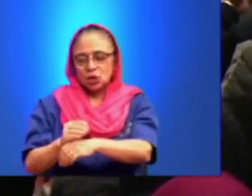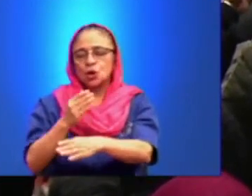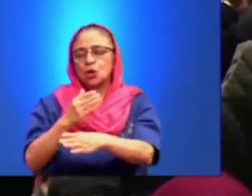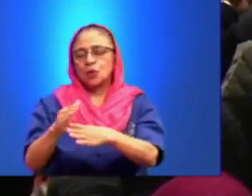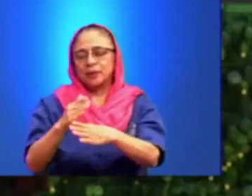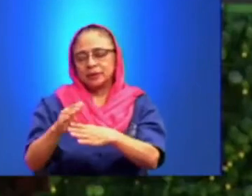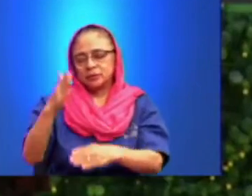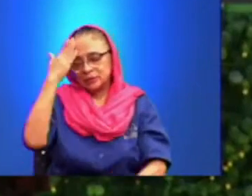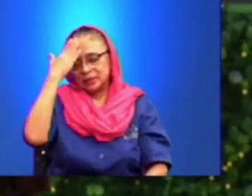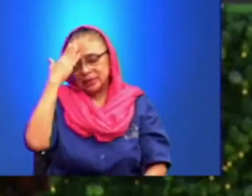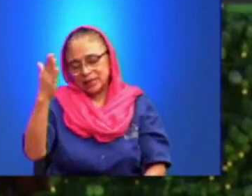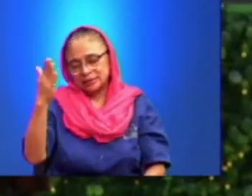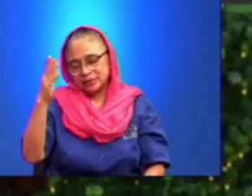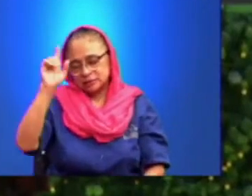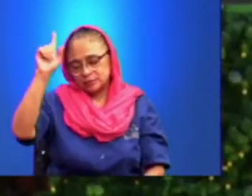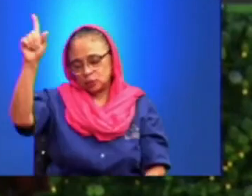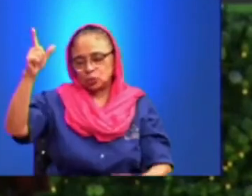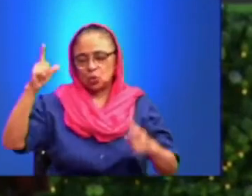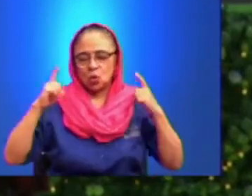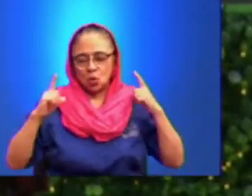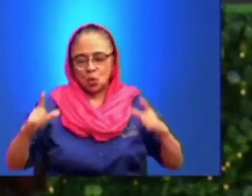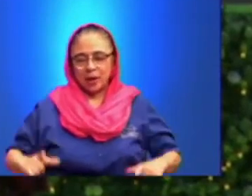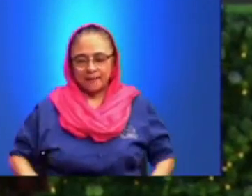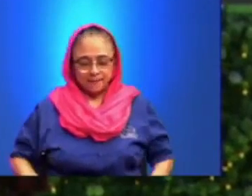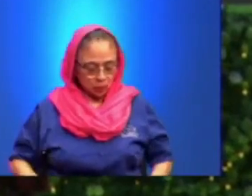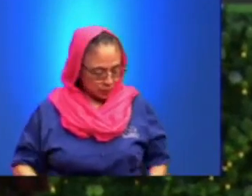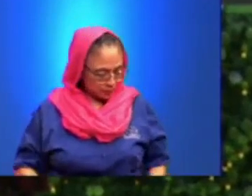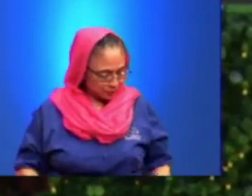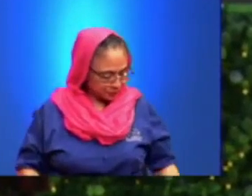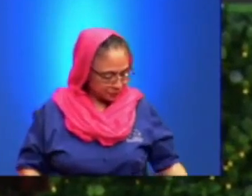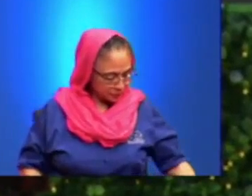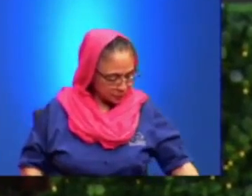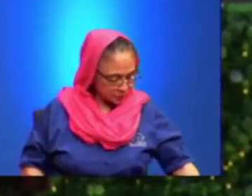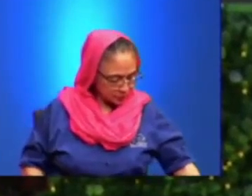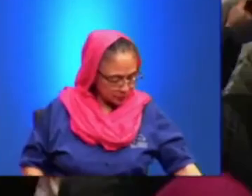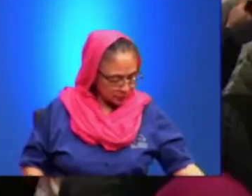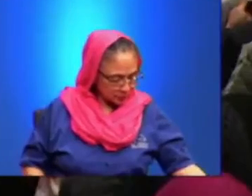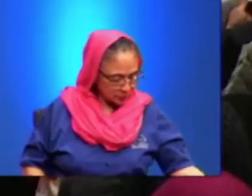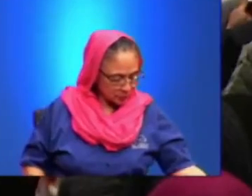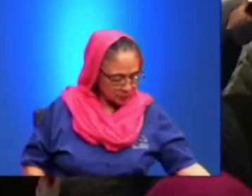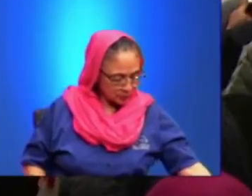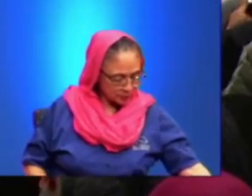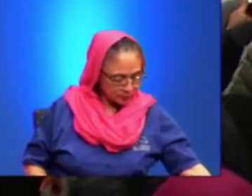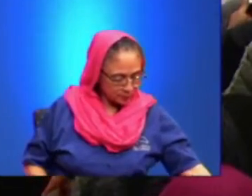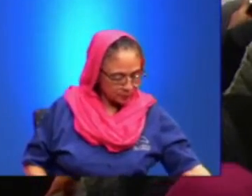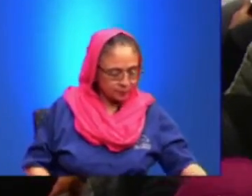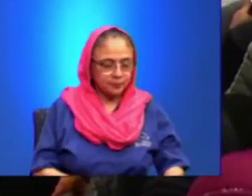por tu cuerpo comamos todos en este momento hermanos amados